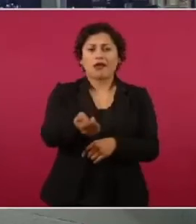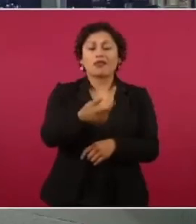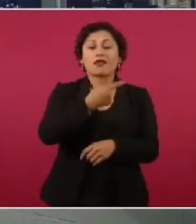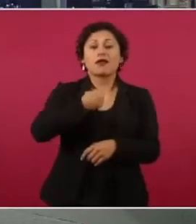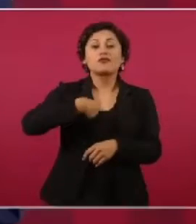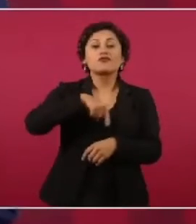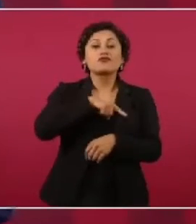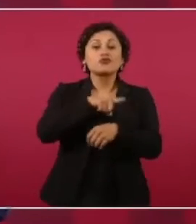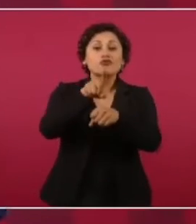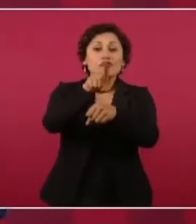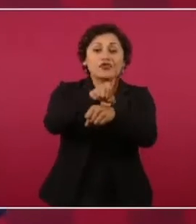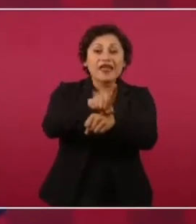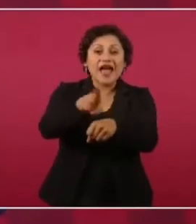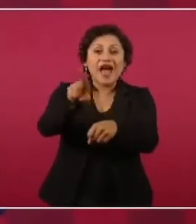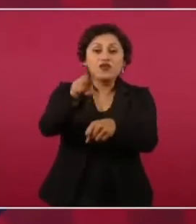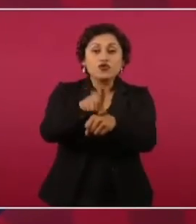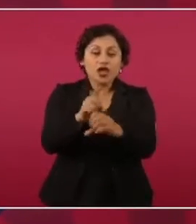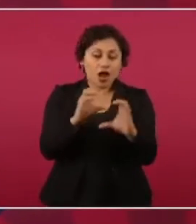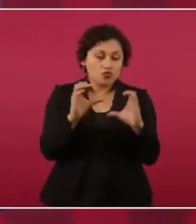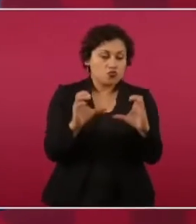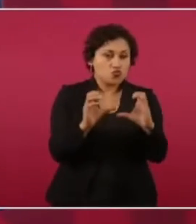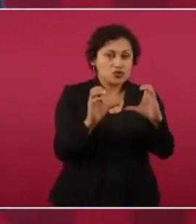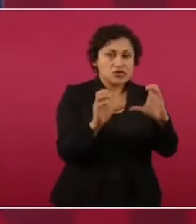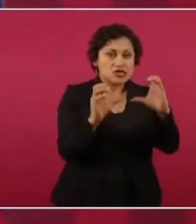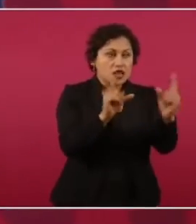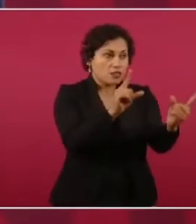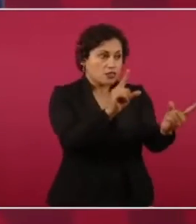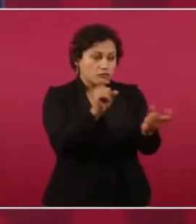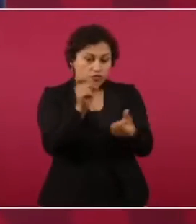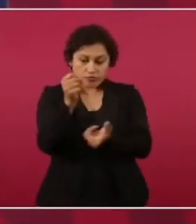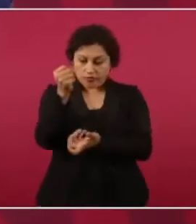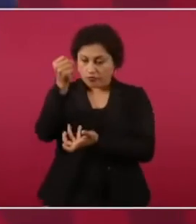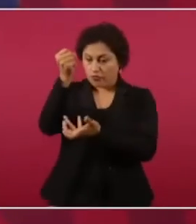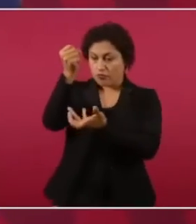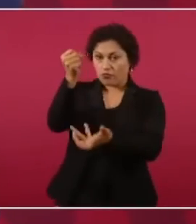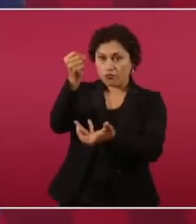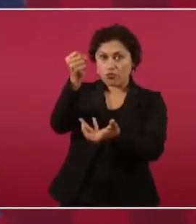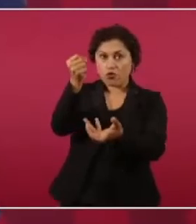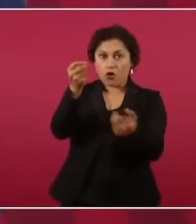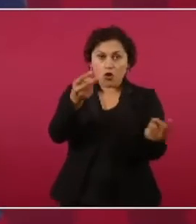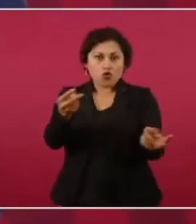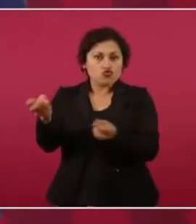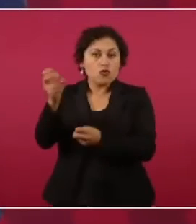se roben el dinero del pueblo, que es dinero